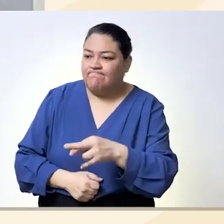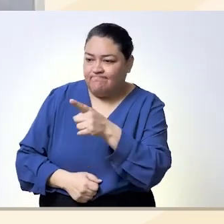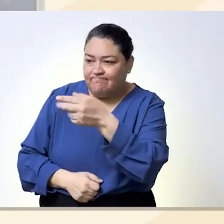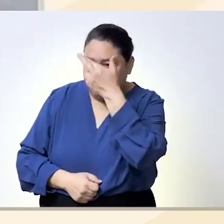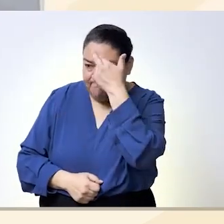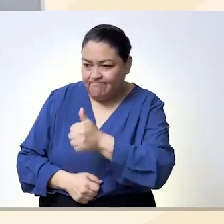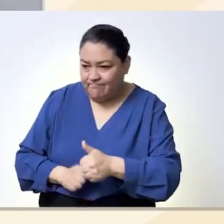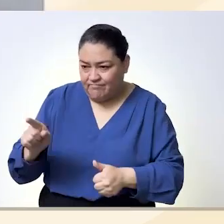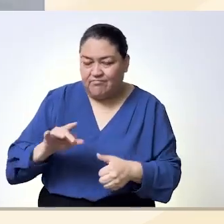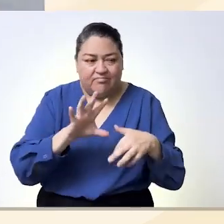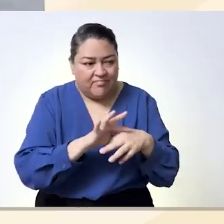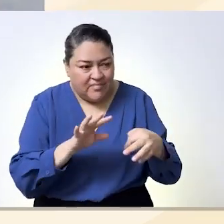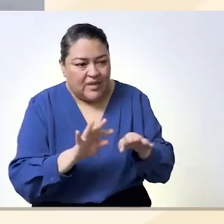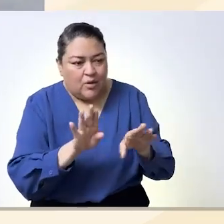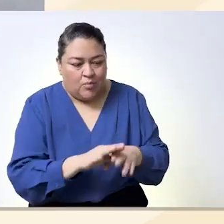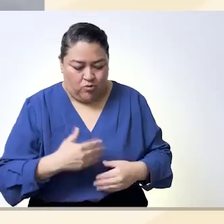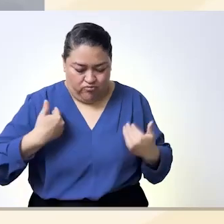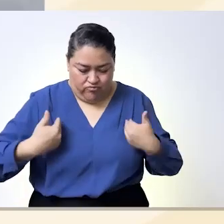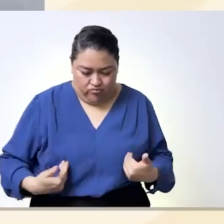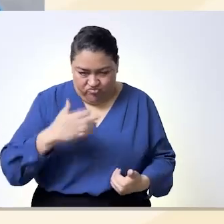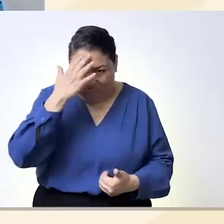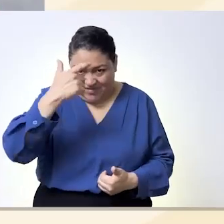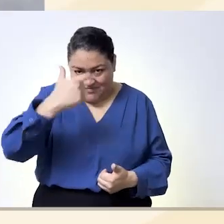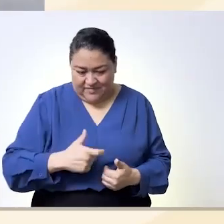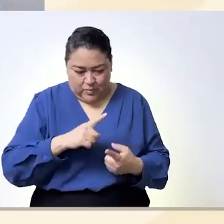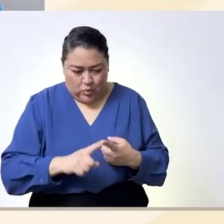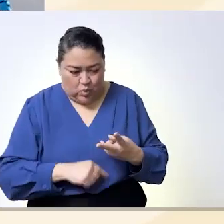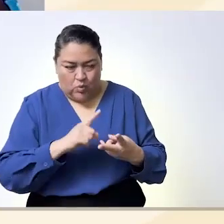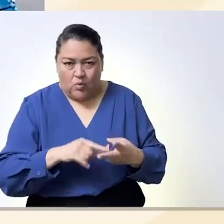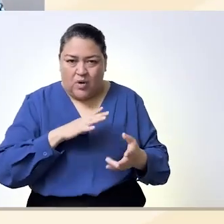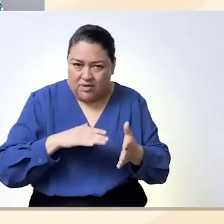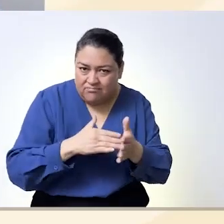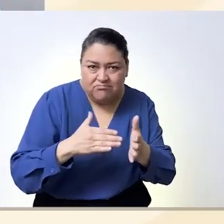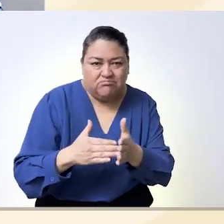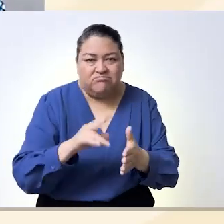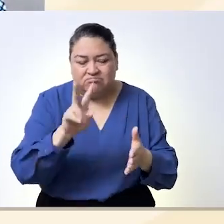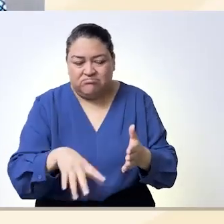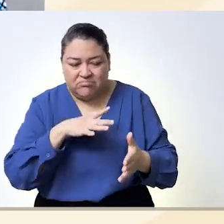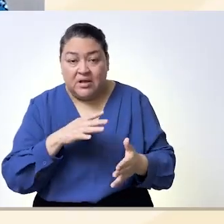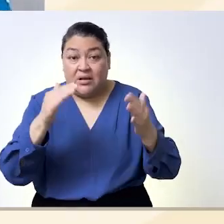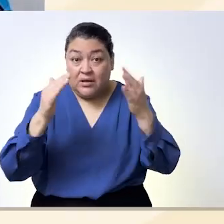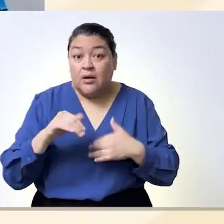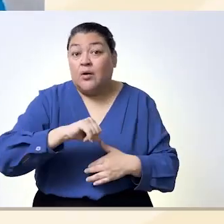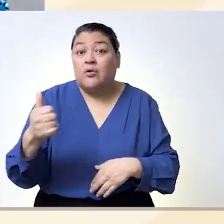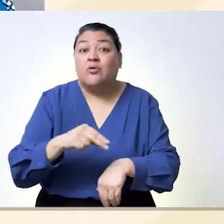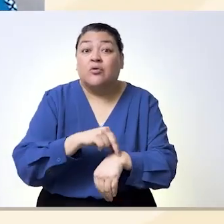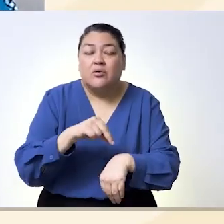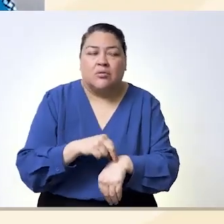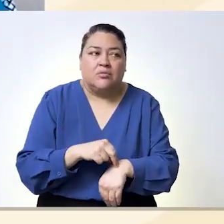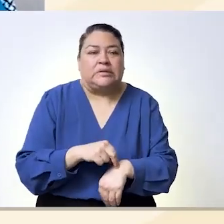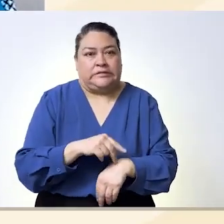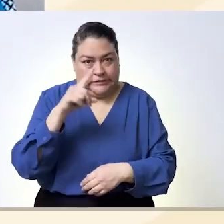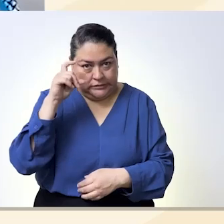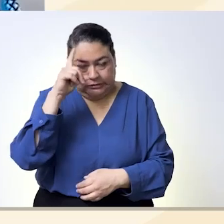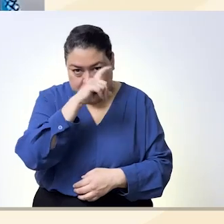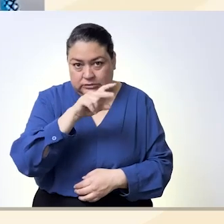narrarnos, con la forma en la que se generan obstáculos, y bueno, y en el sistema de salud quizá es uno de los puntos más claves. Pero ahora nos vamos a voltear